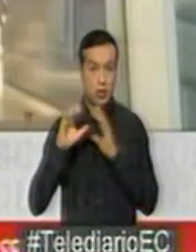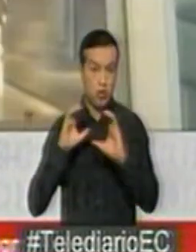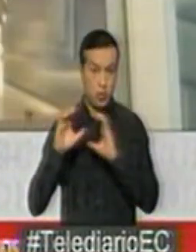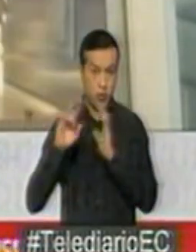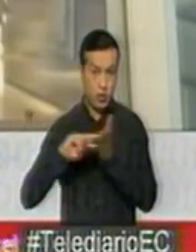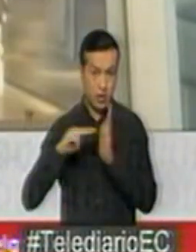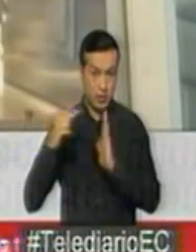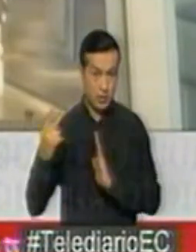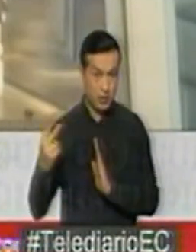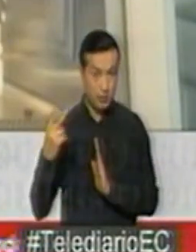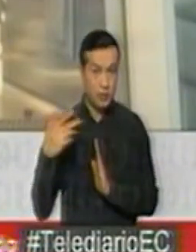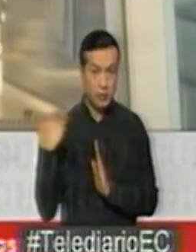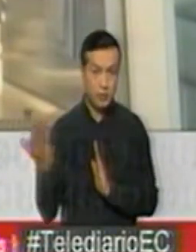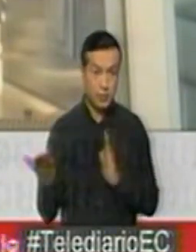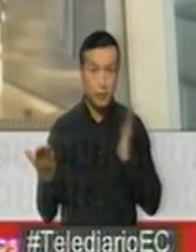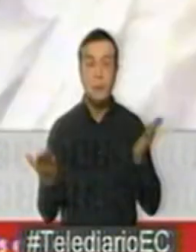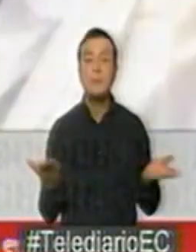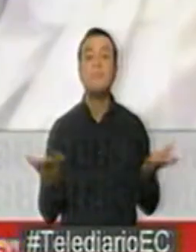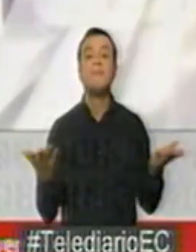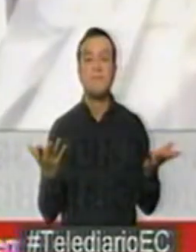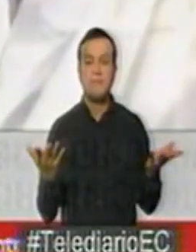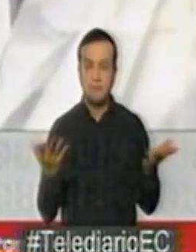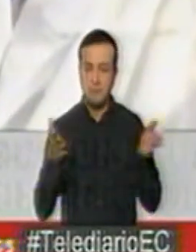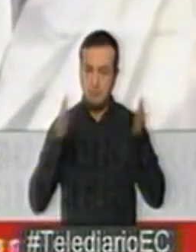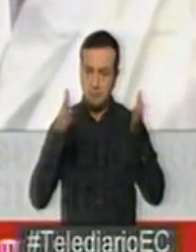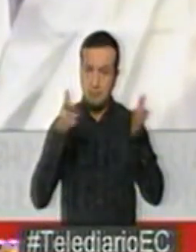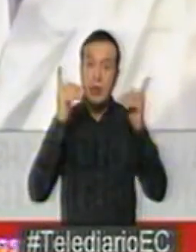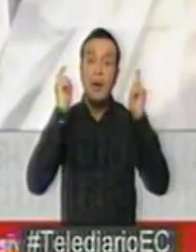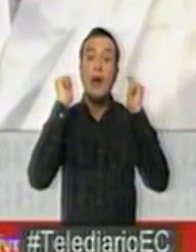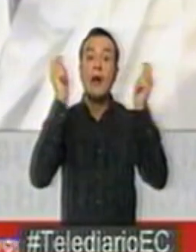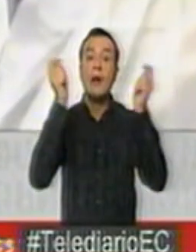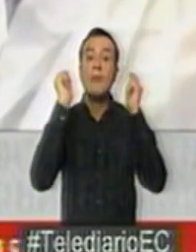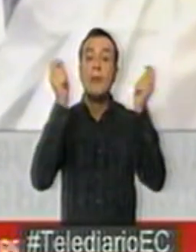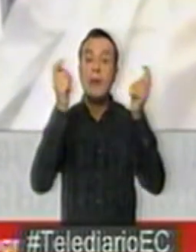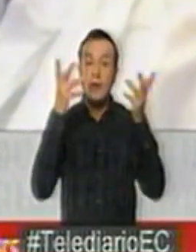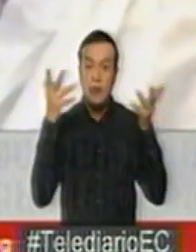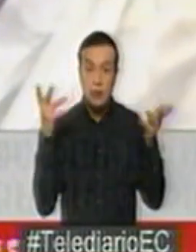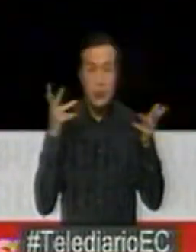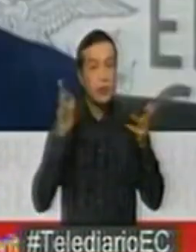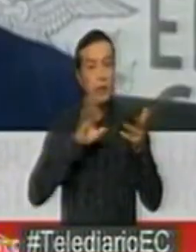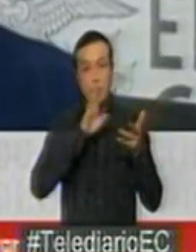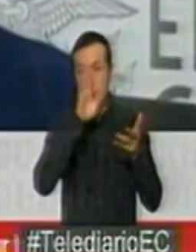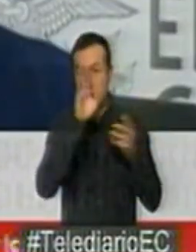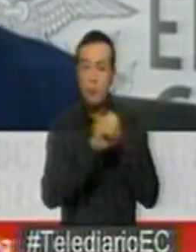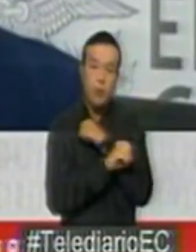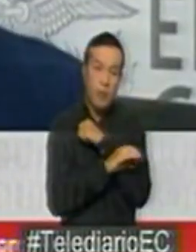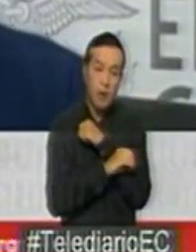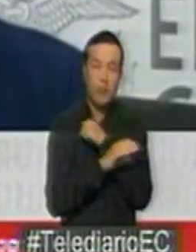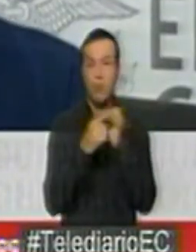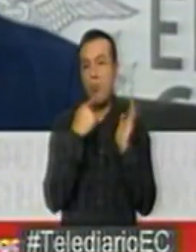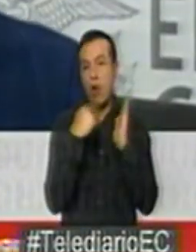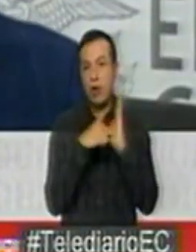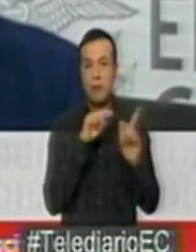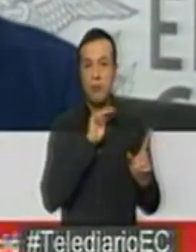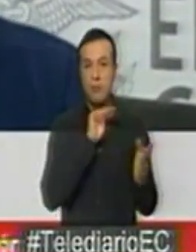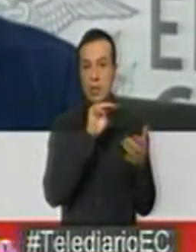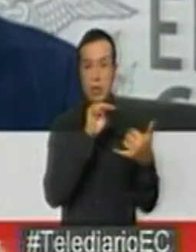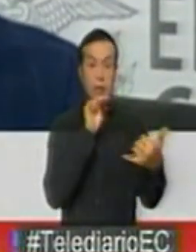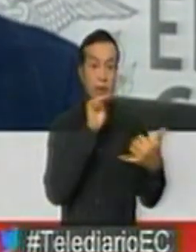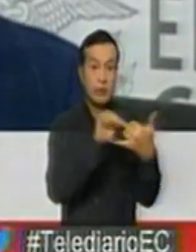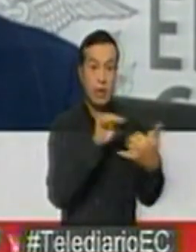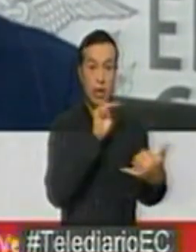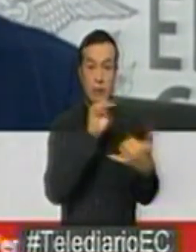Telecomunicaciones se suman a esta tarea conjunta con campañas informativas continuas. SMS, o sea, por mensaje de